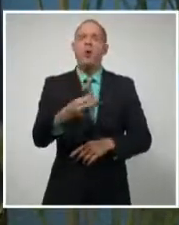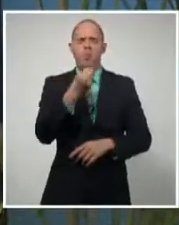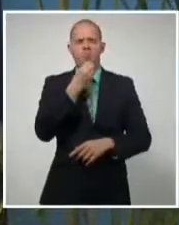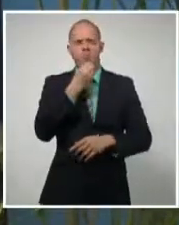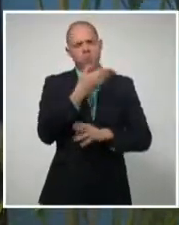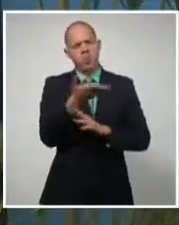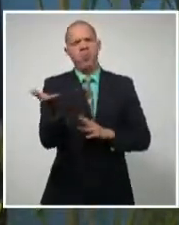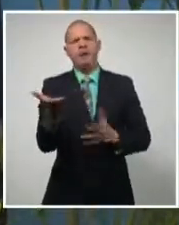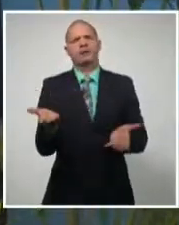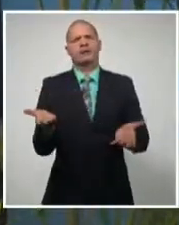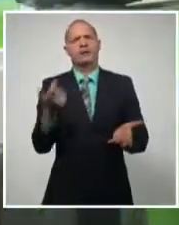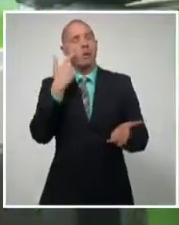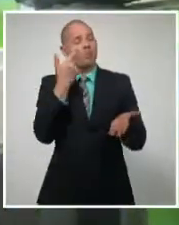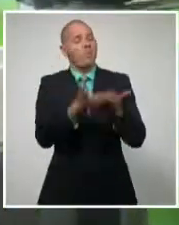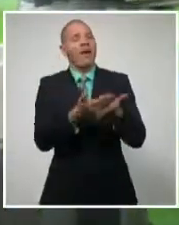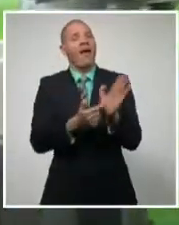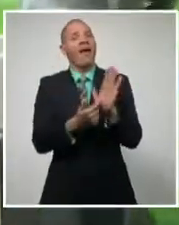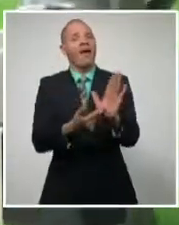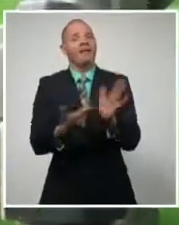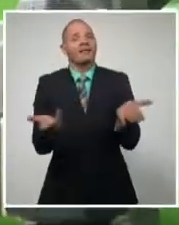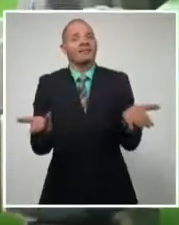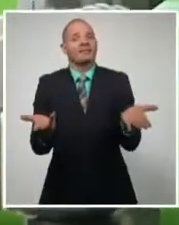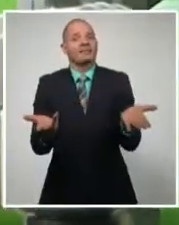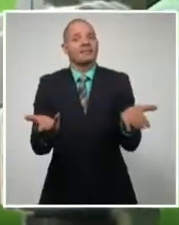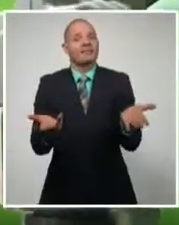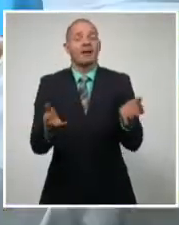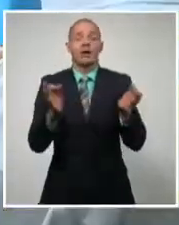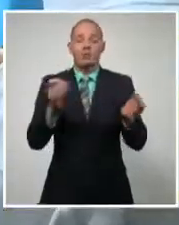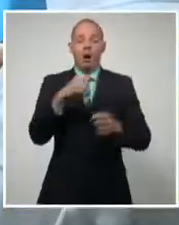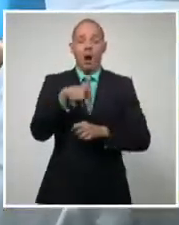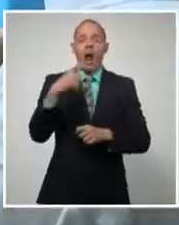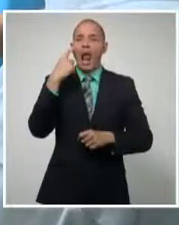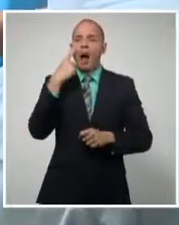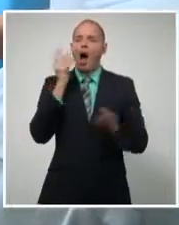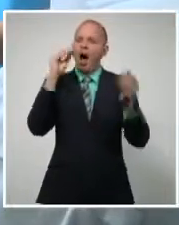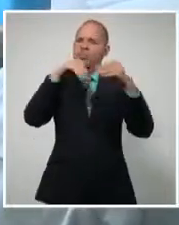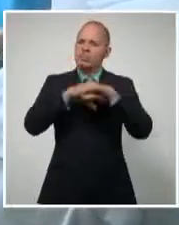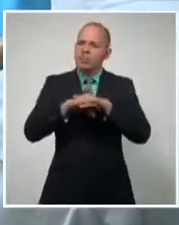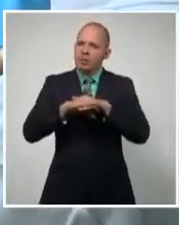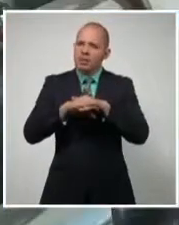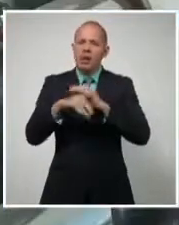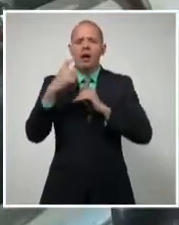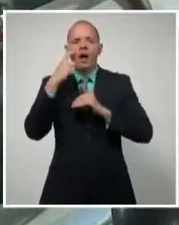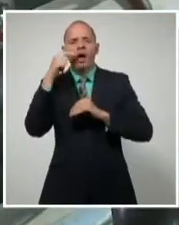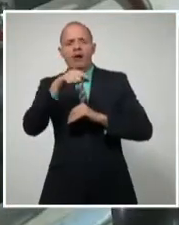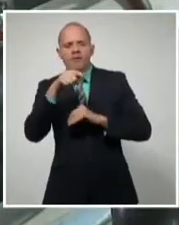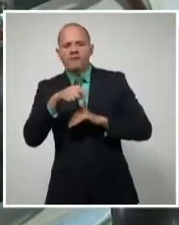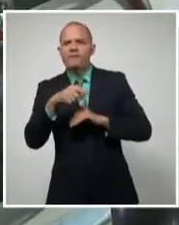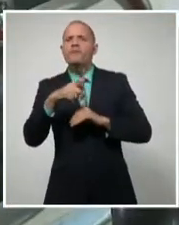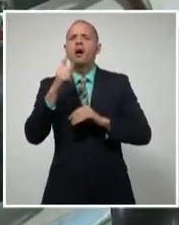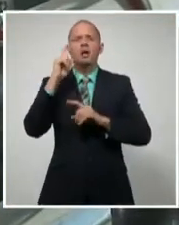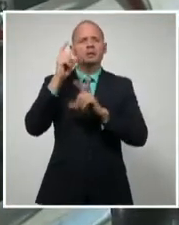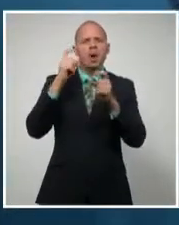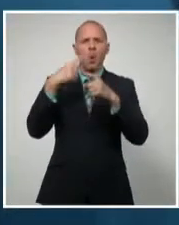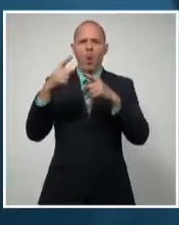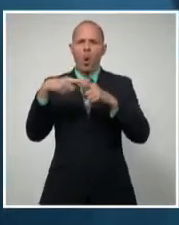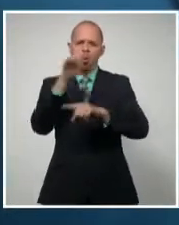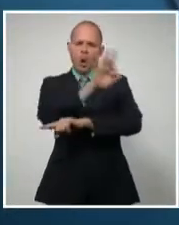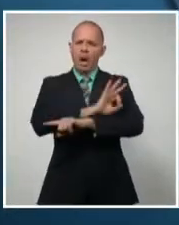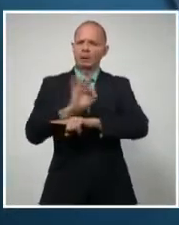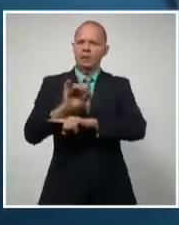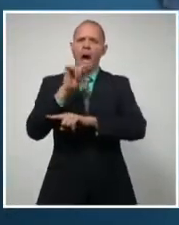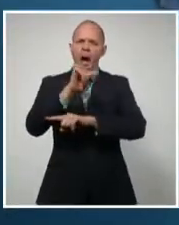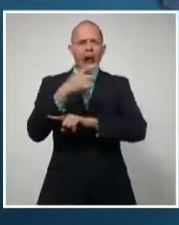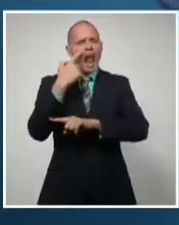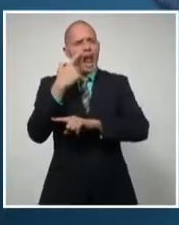demostración de lo que puede hacer el pueblo cubano. La planta posee elementos incorporados por ingenieros cubanos para el uso eficiente de